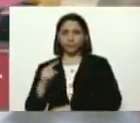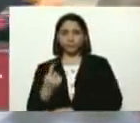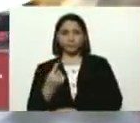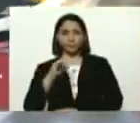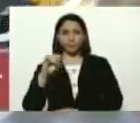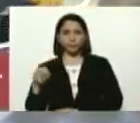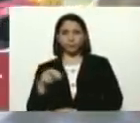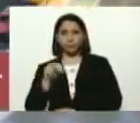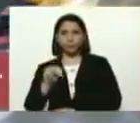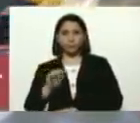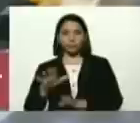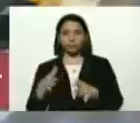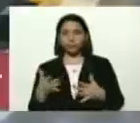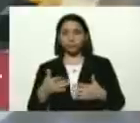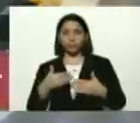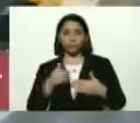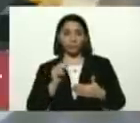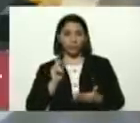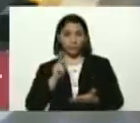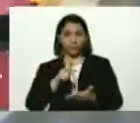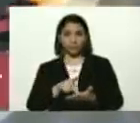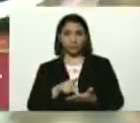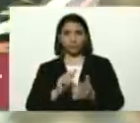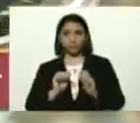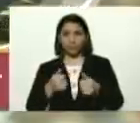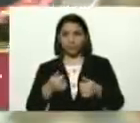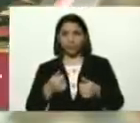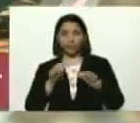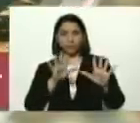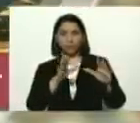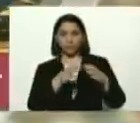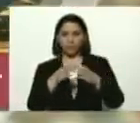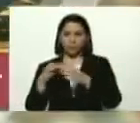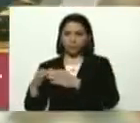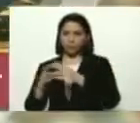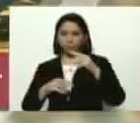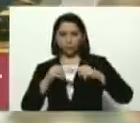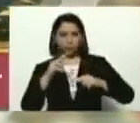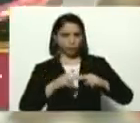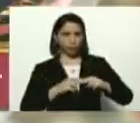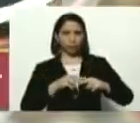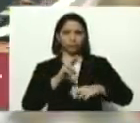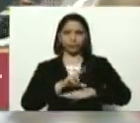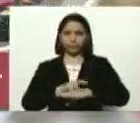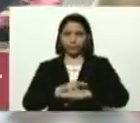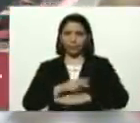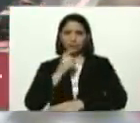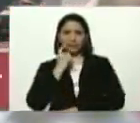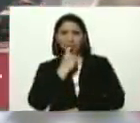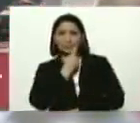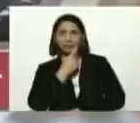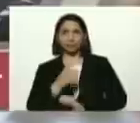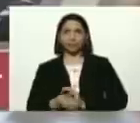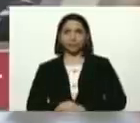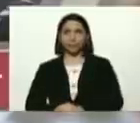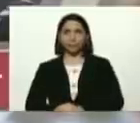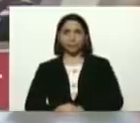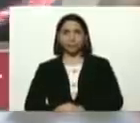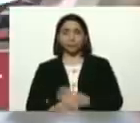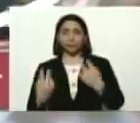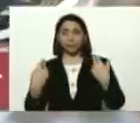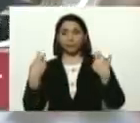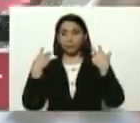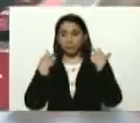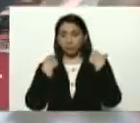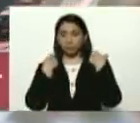junio cuando entraron 10 sectores como la construcción, consultorios médicos y odontológicos,